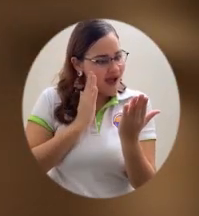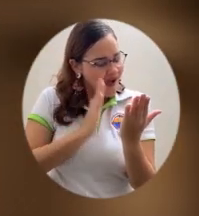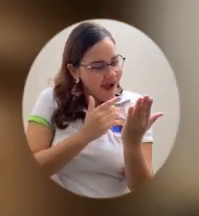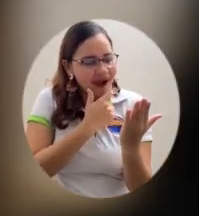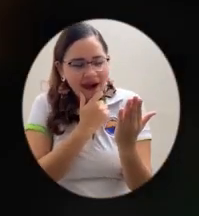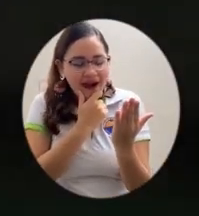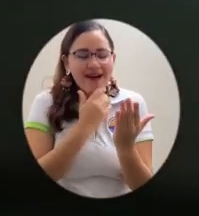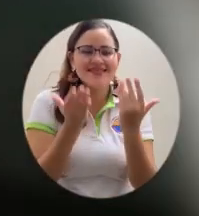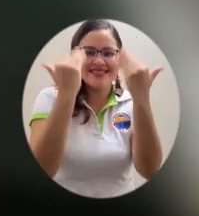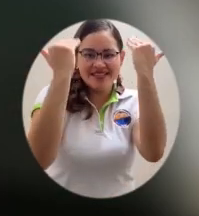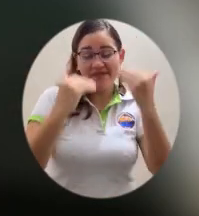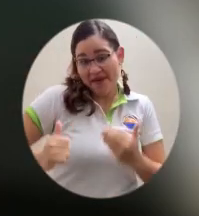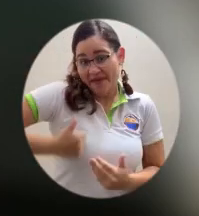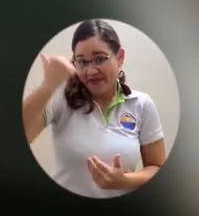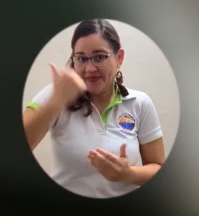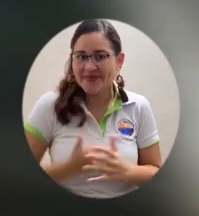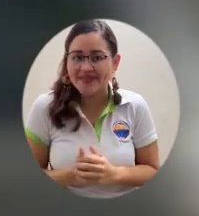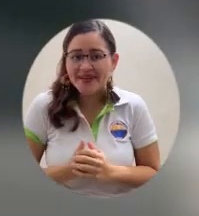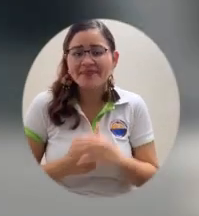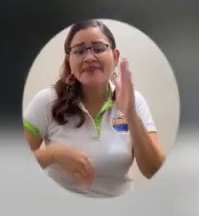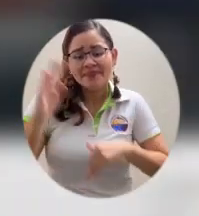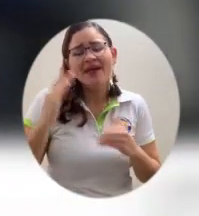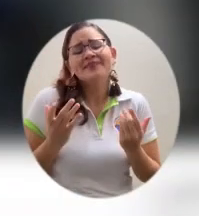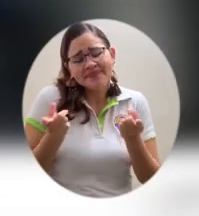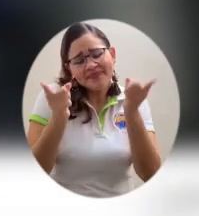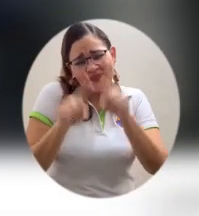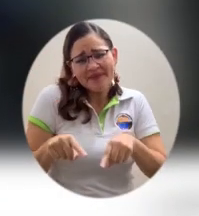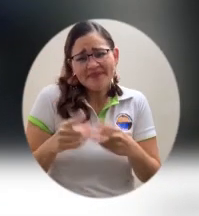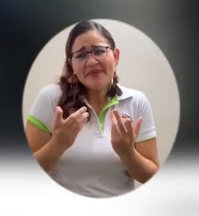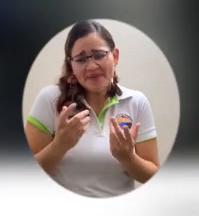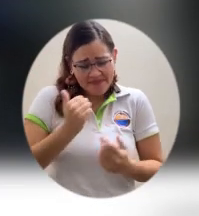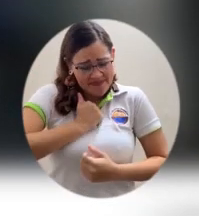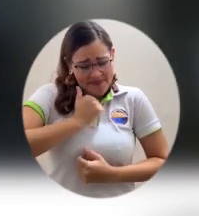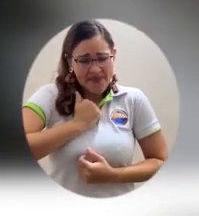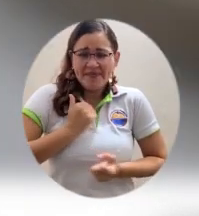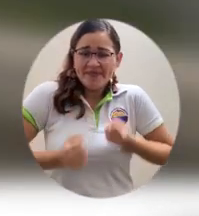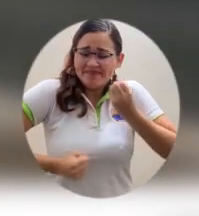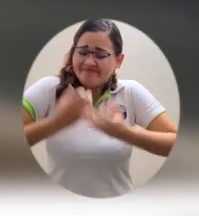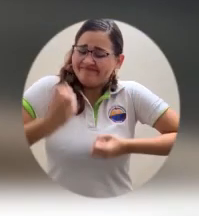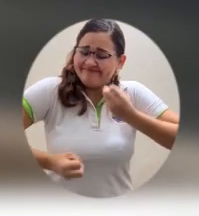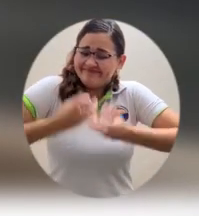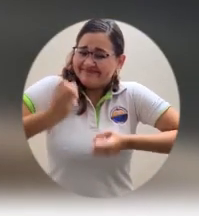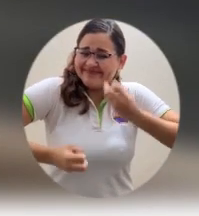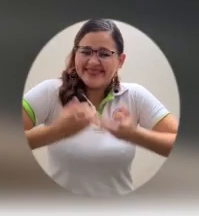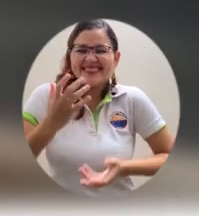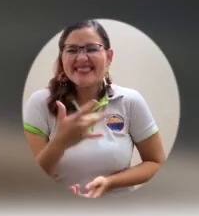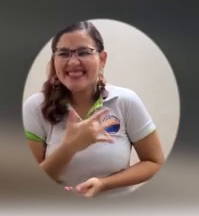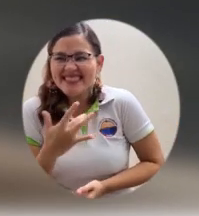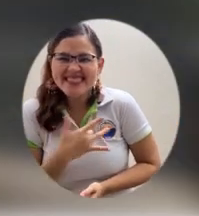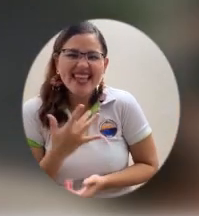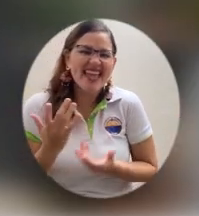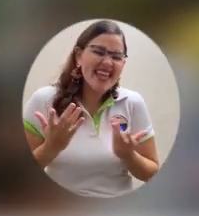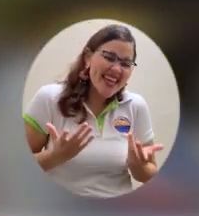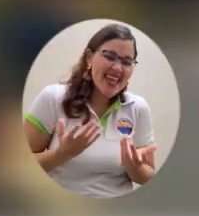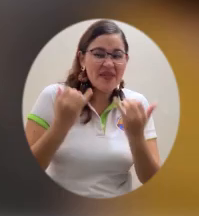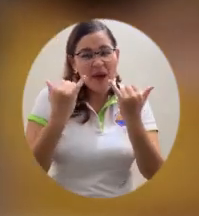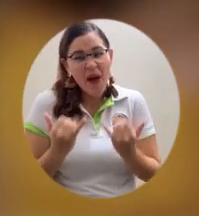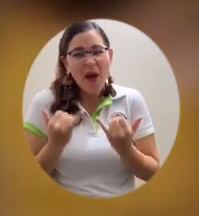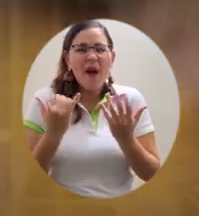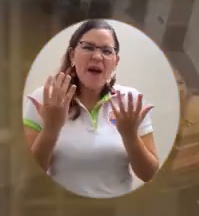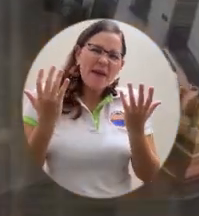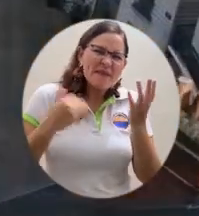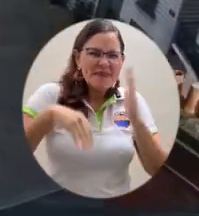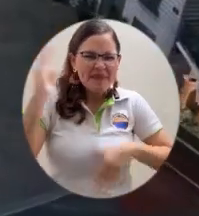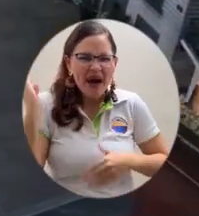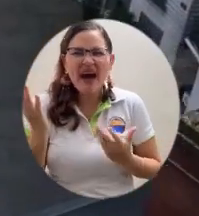tienen. También para aprovechar para nosotros poder expresar pues todo lo que por todo lo